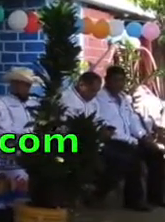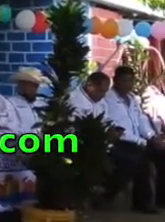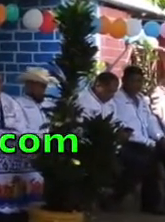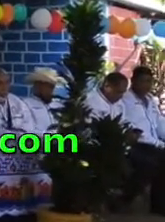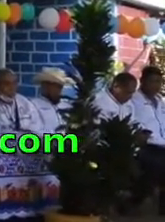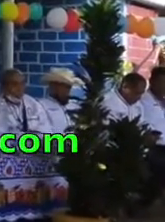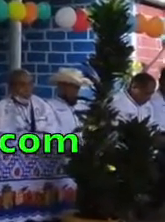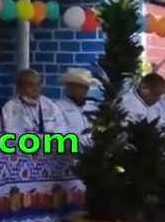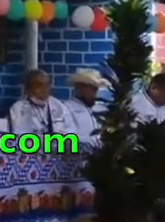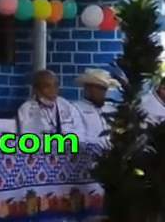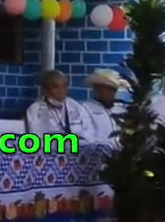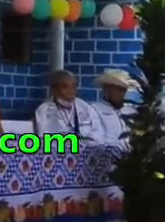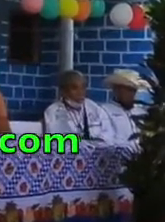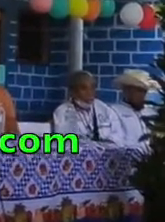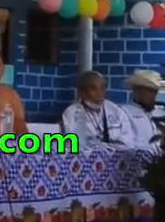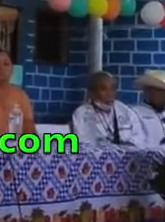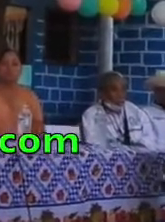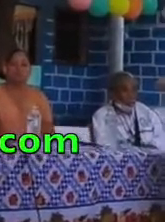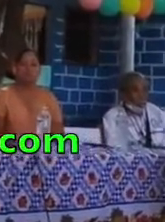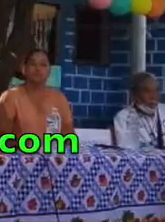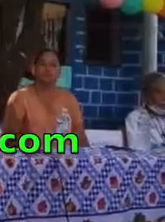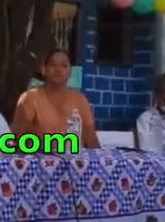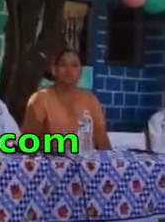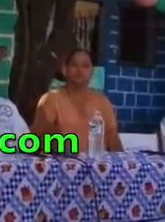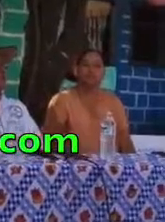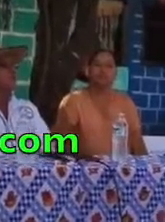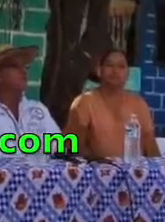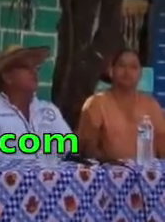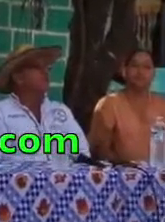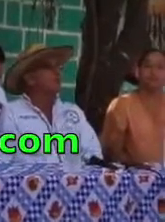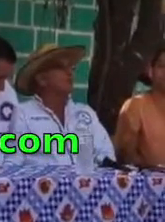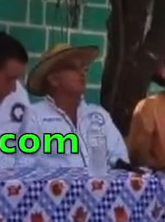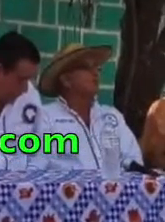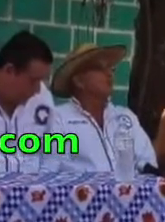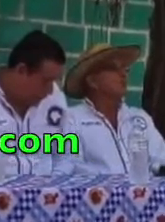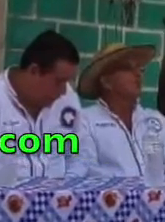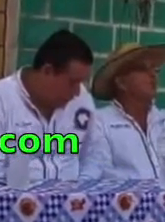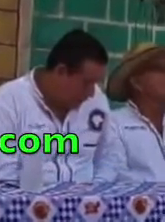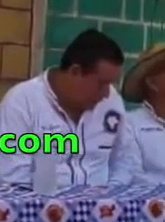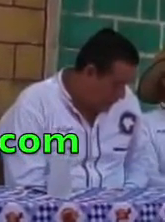a José Luis Gómez en Perú, a Tere Mechun en la Ciudad de México,